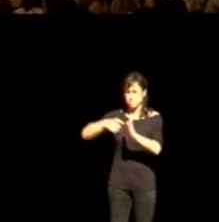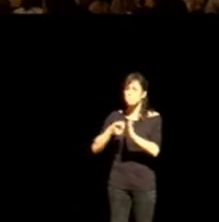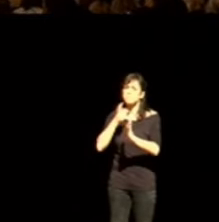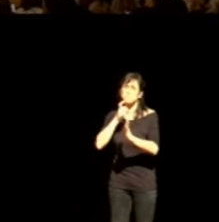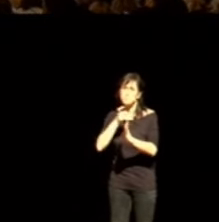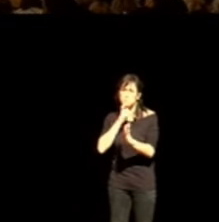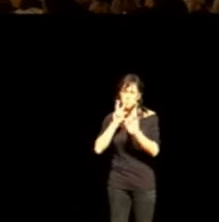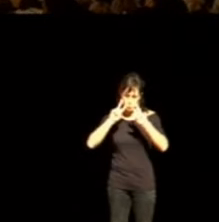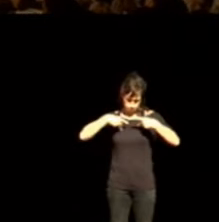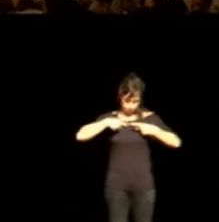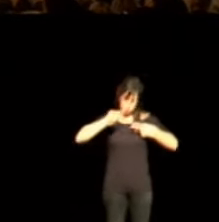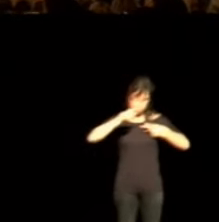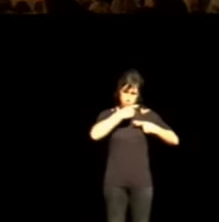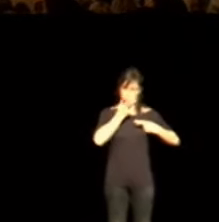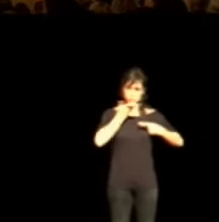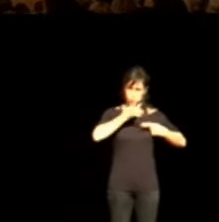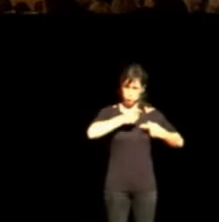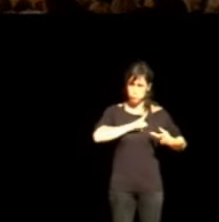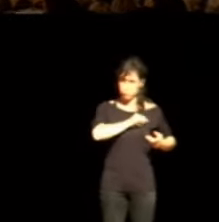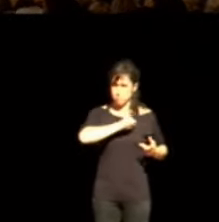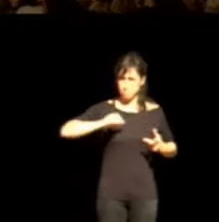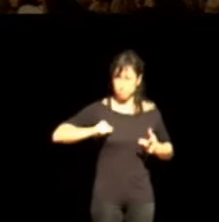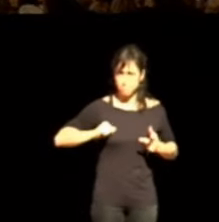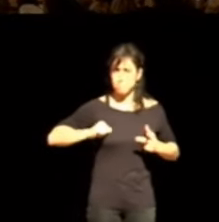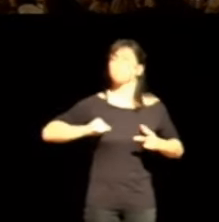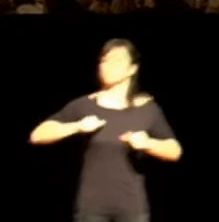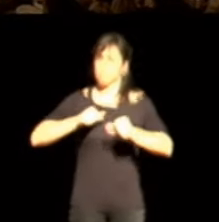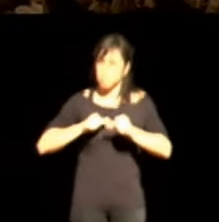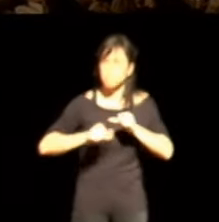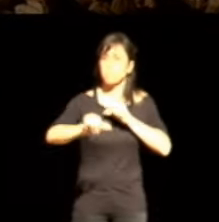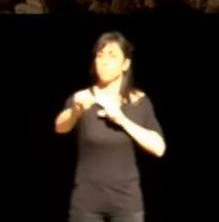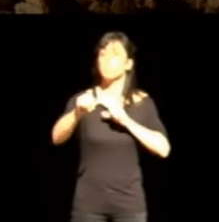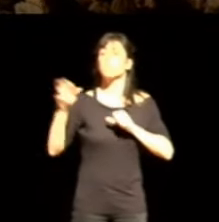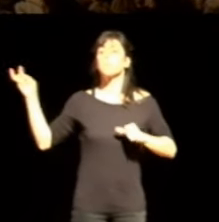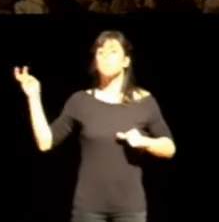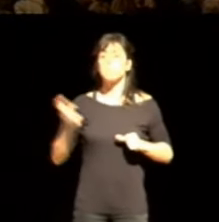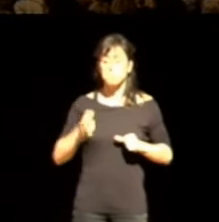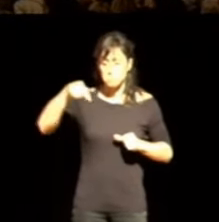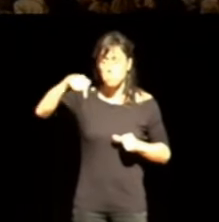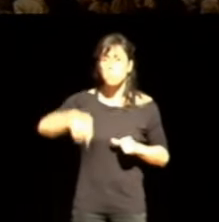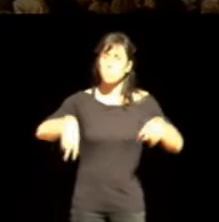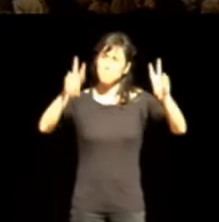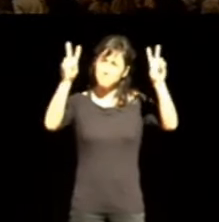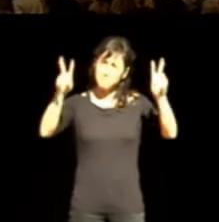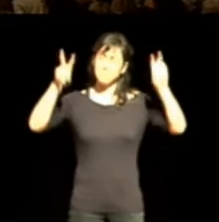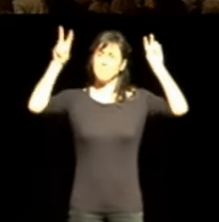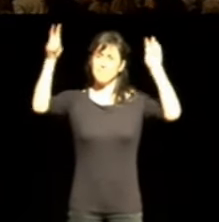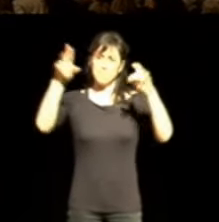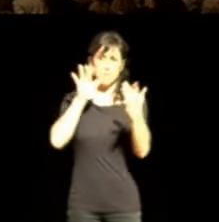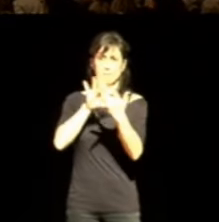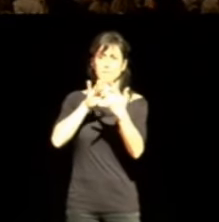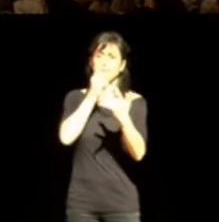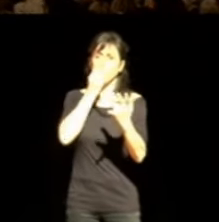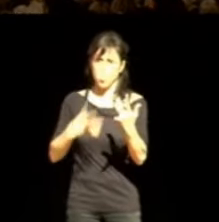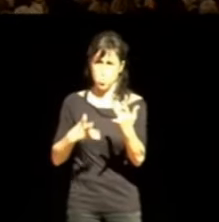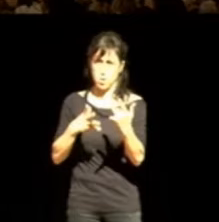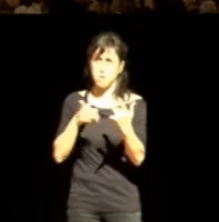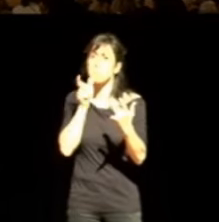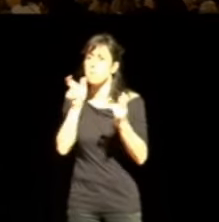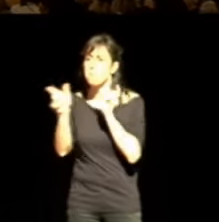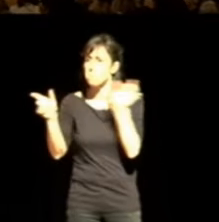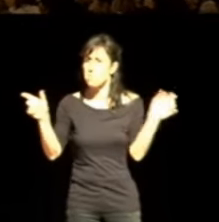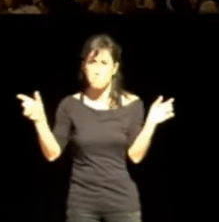hasita. Gaurkoan, tratu onari buruz hitz egitera dator. Dena segidan, tratu ona. Digo, Fina, que hoy vienes a